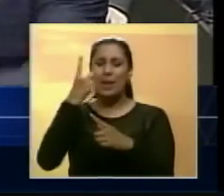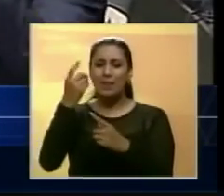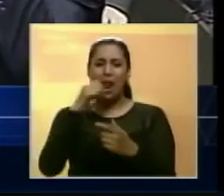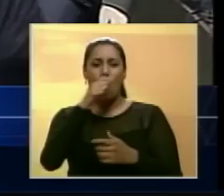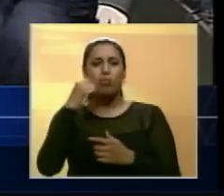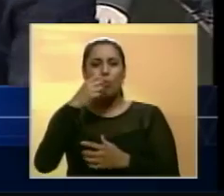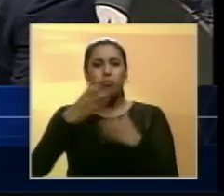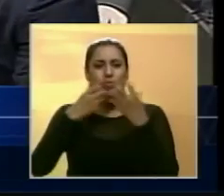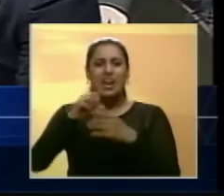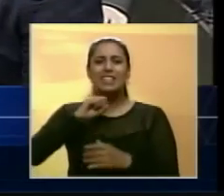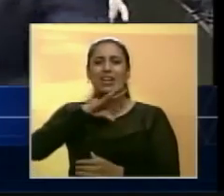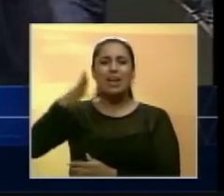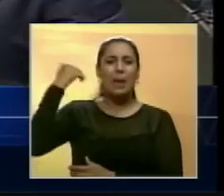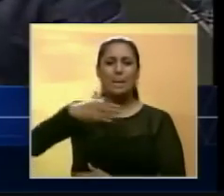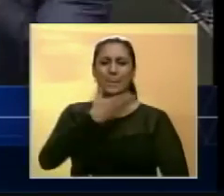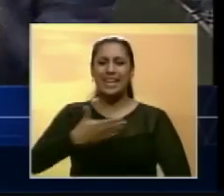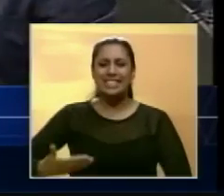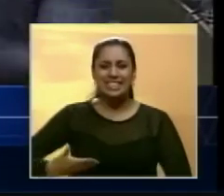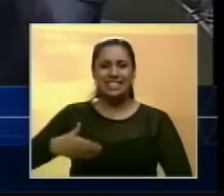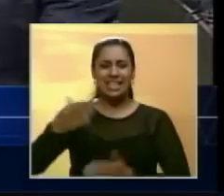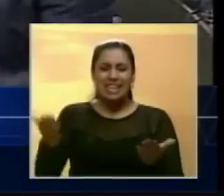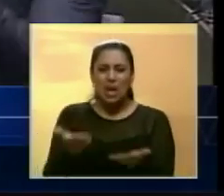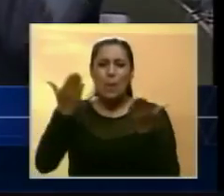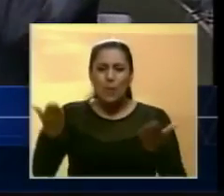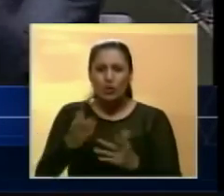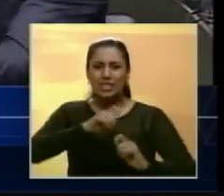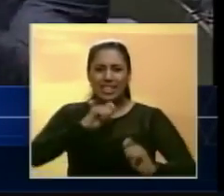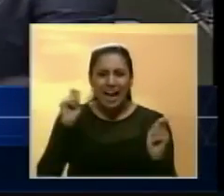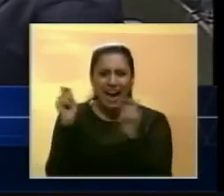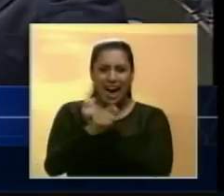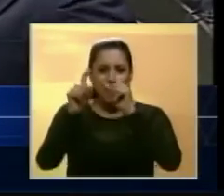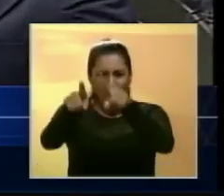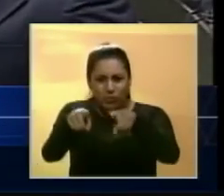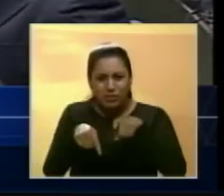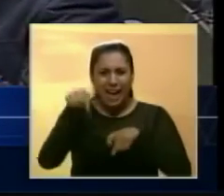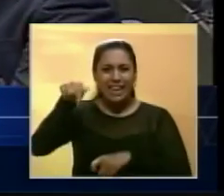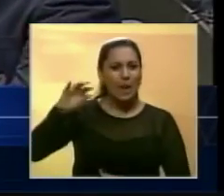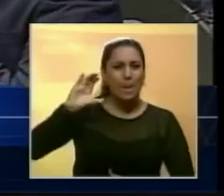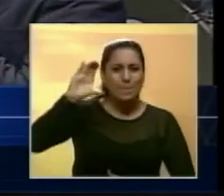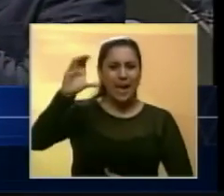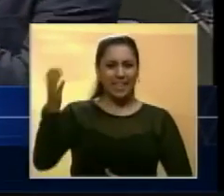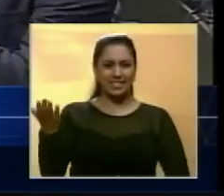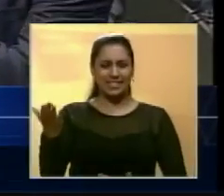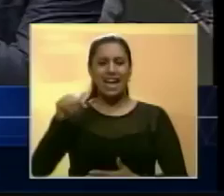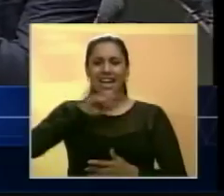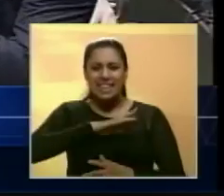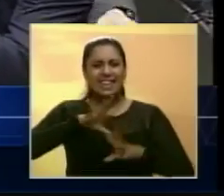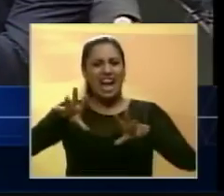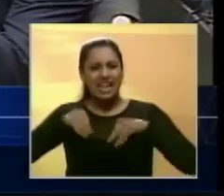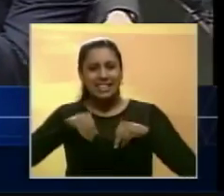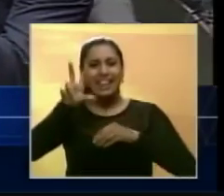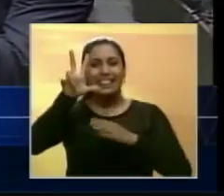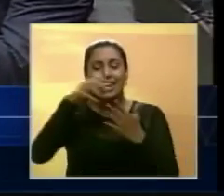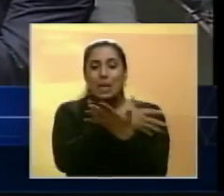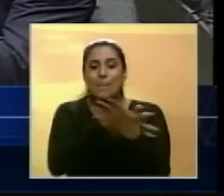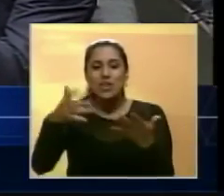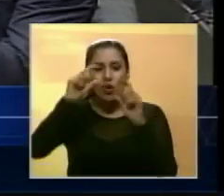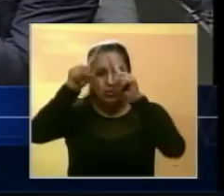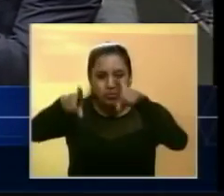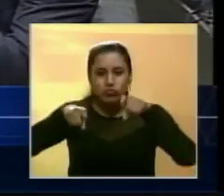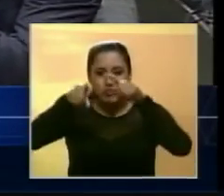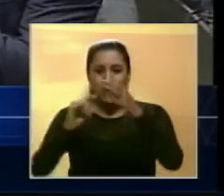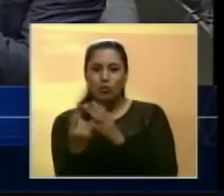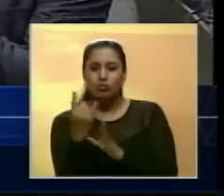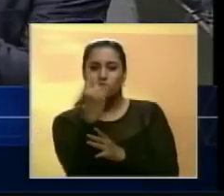de Rómulo Betancourt, que sí impulsó una reforma agraria en este país, que se afectaron 3 millones de hectáreas de